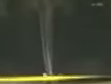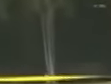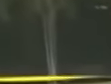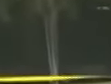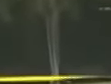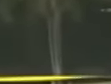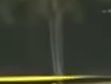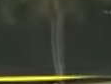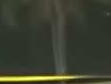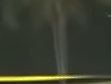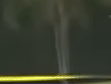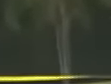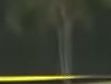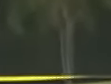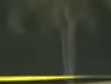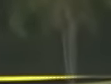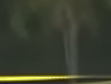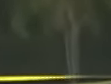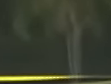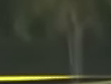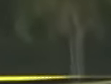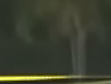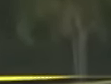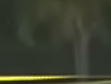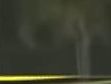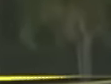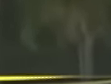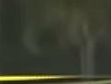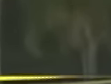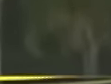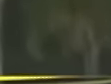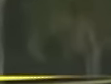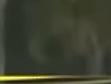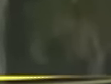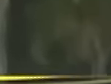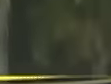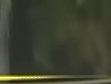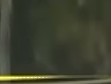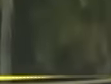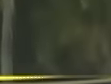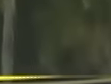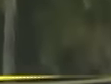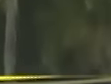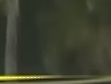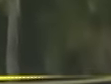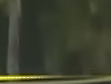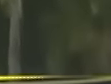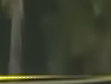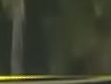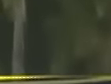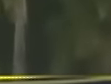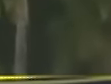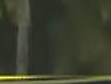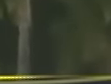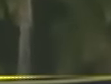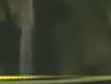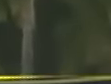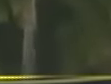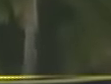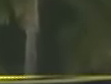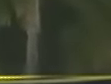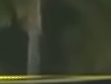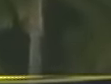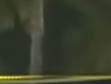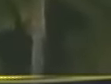esta primera actividad correspondiente al año 2024, en esta ocasión aquí en la sede del